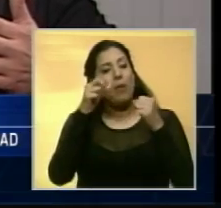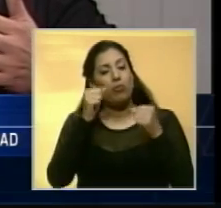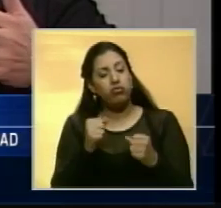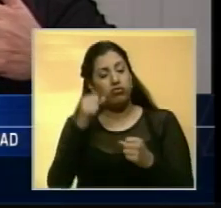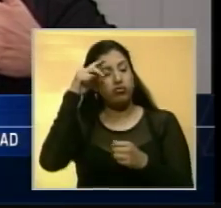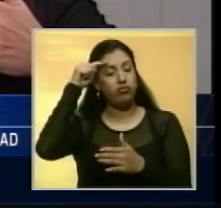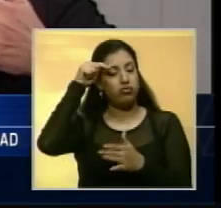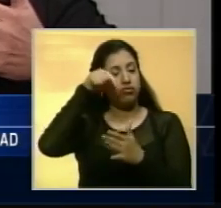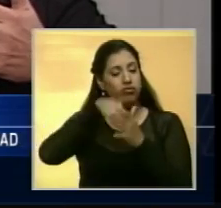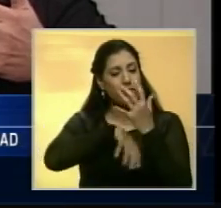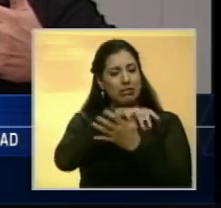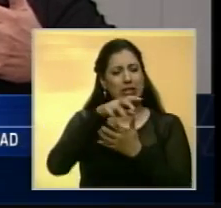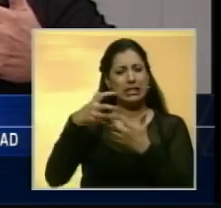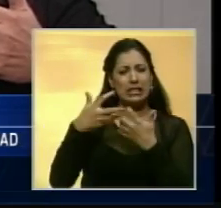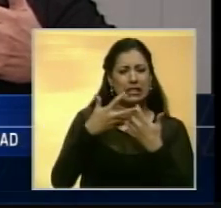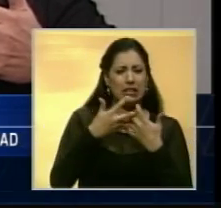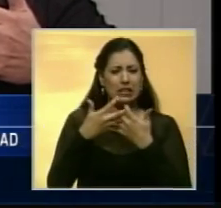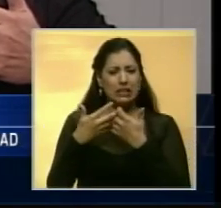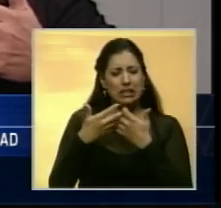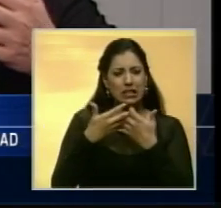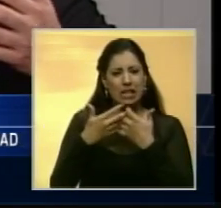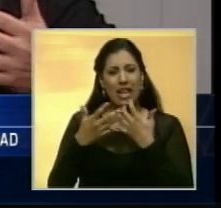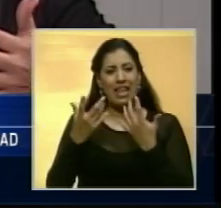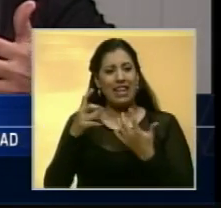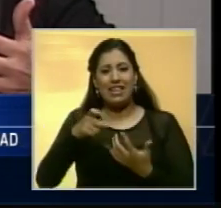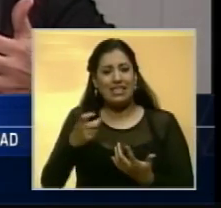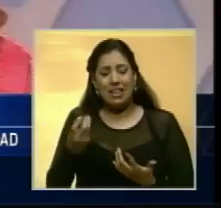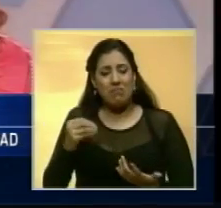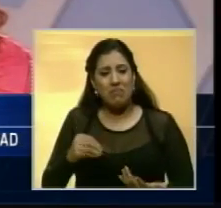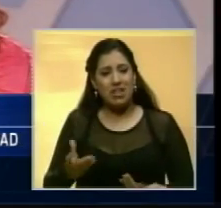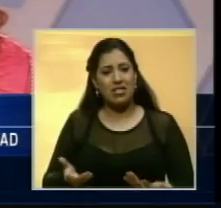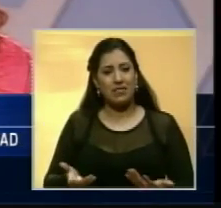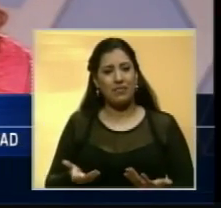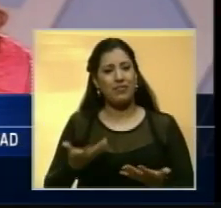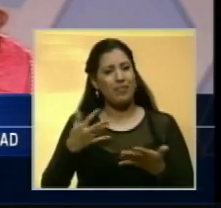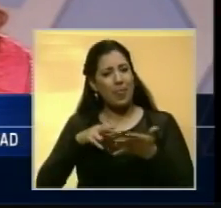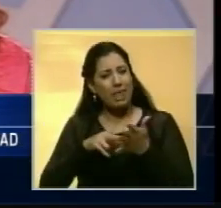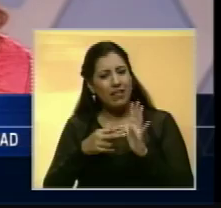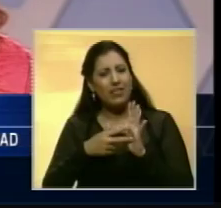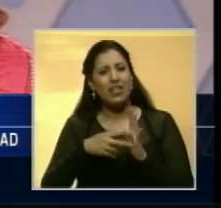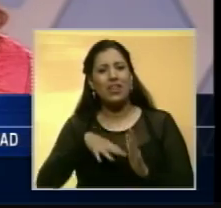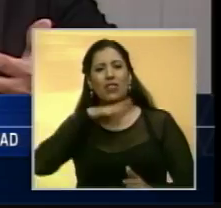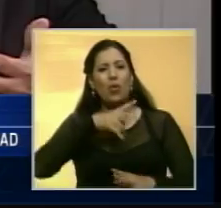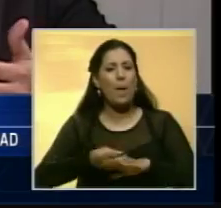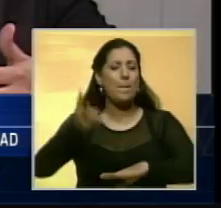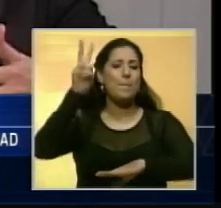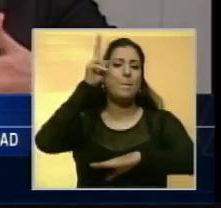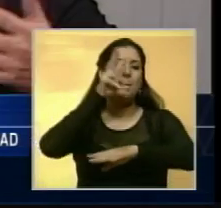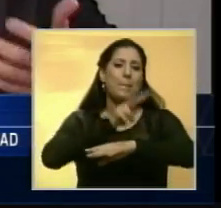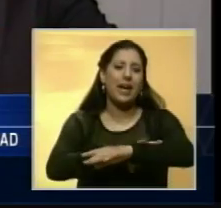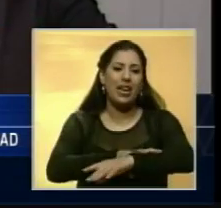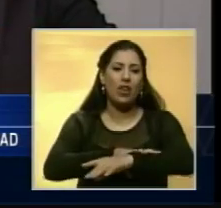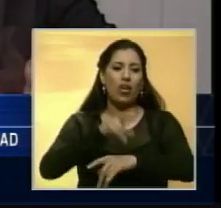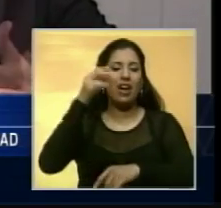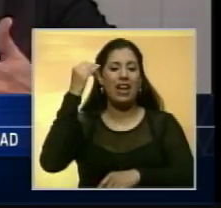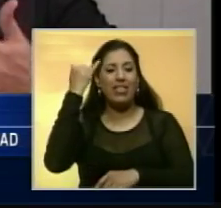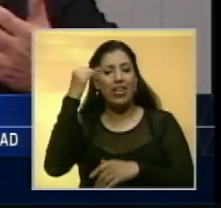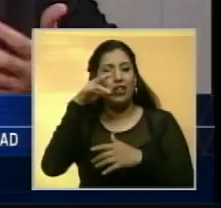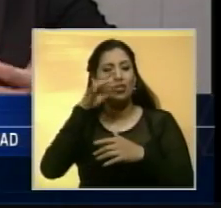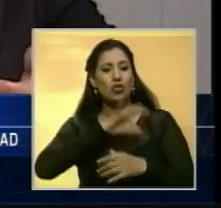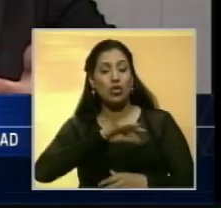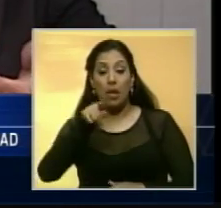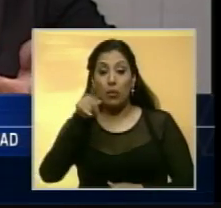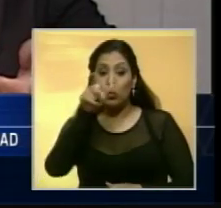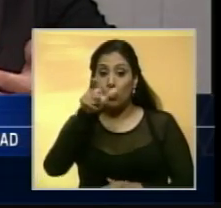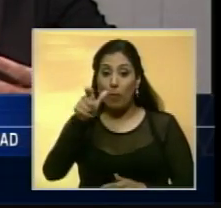profunda y de una tensión innecesaria que magnificaría incluso la crisis social. Si tú